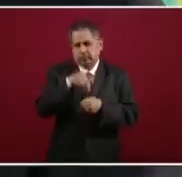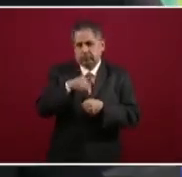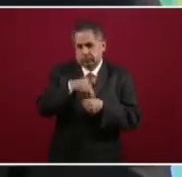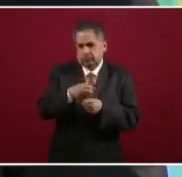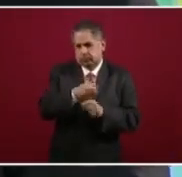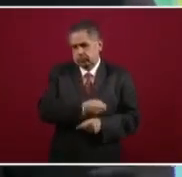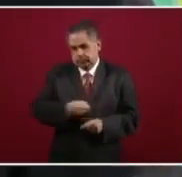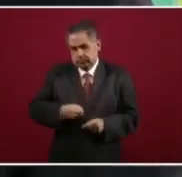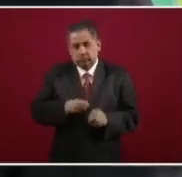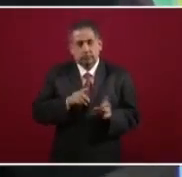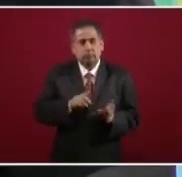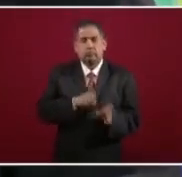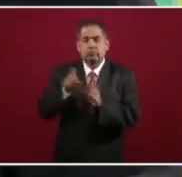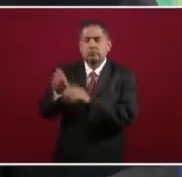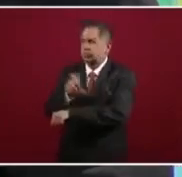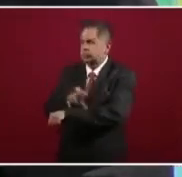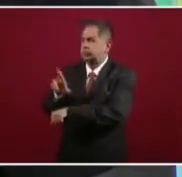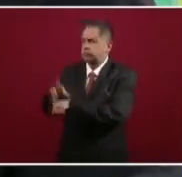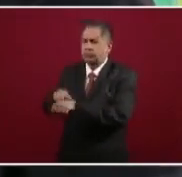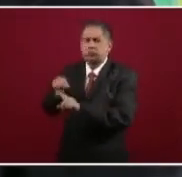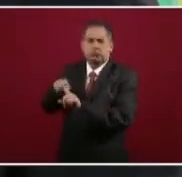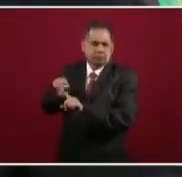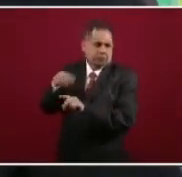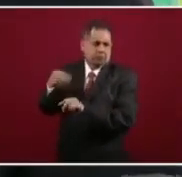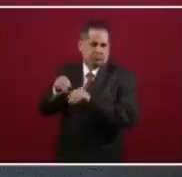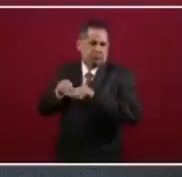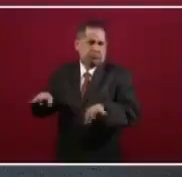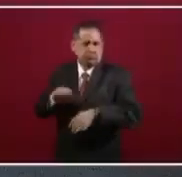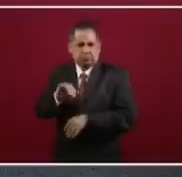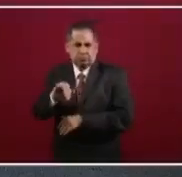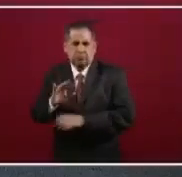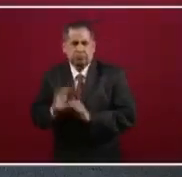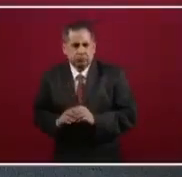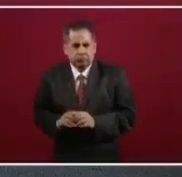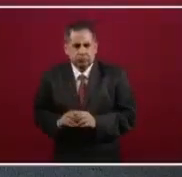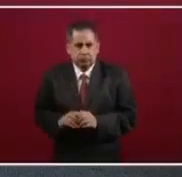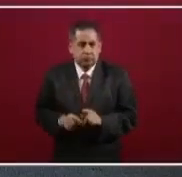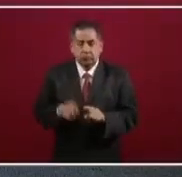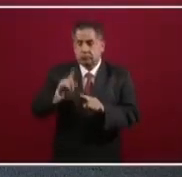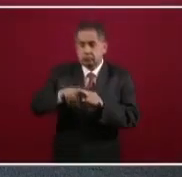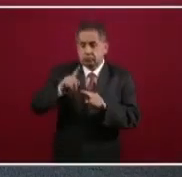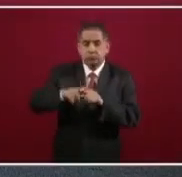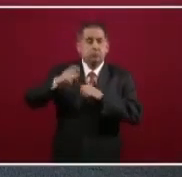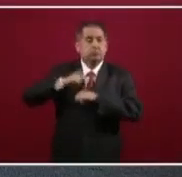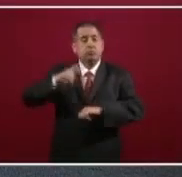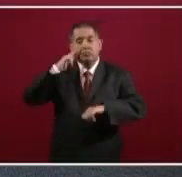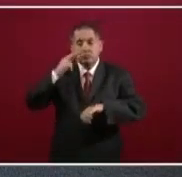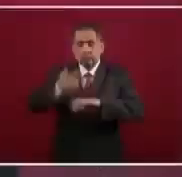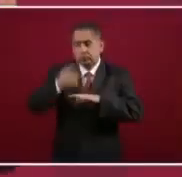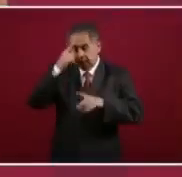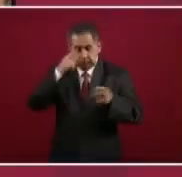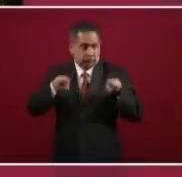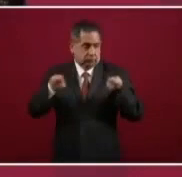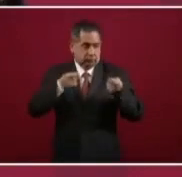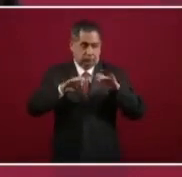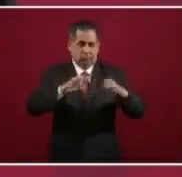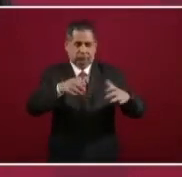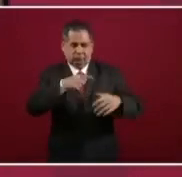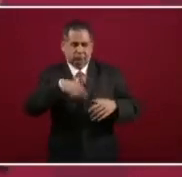no se puede dar su nombre pero quien es el encargado de